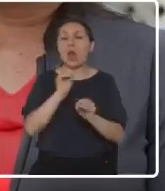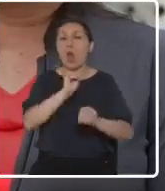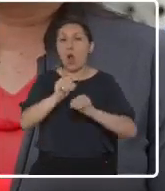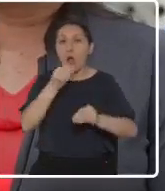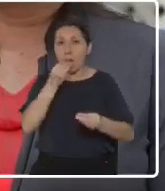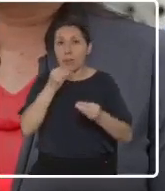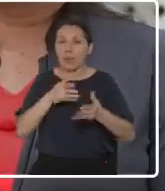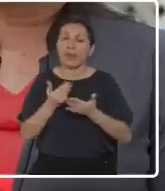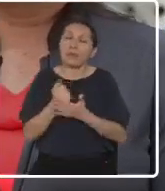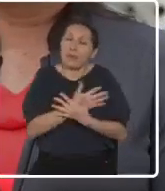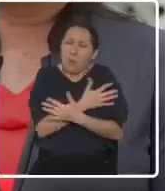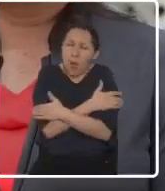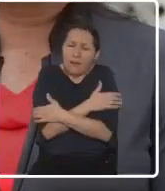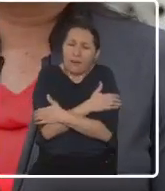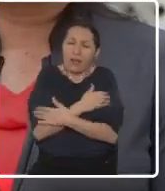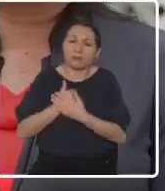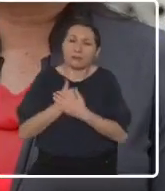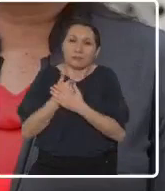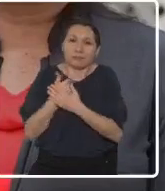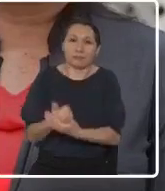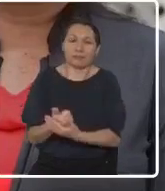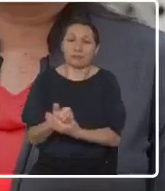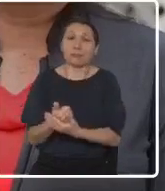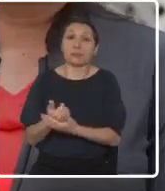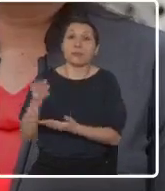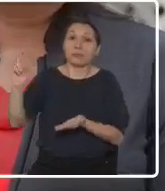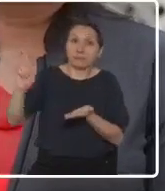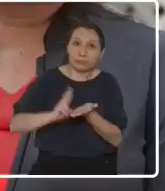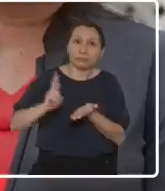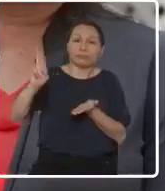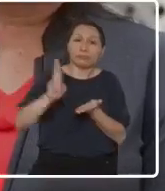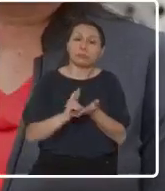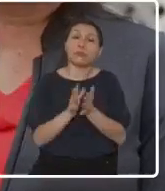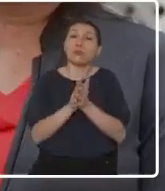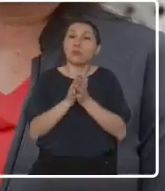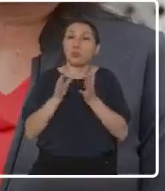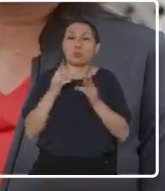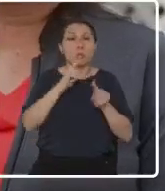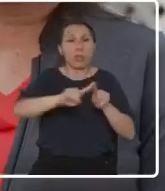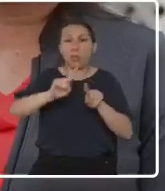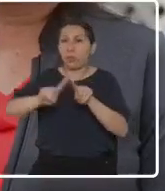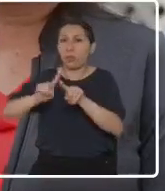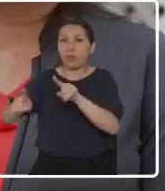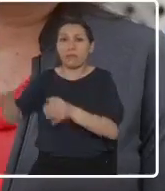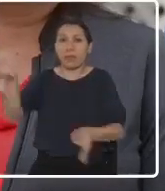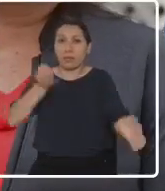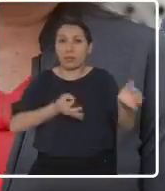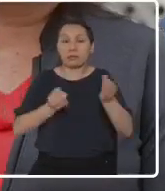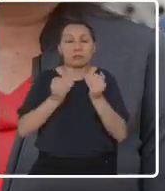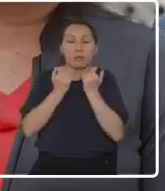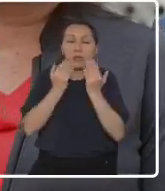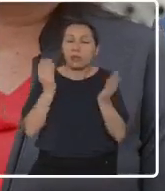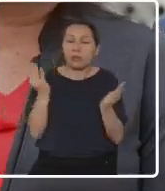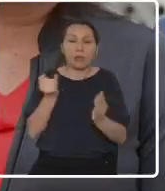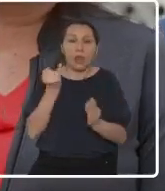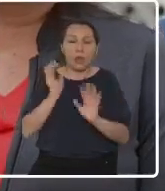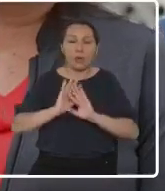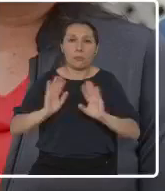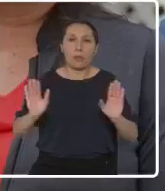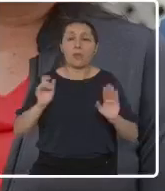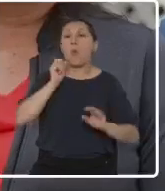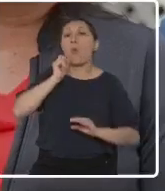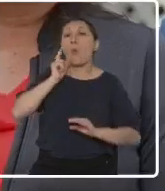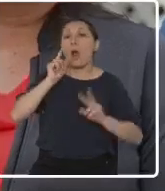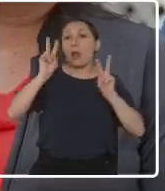abrazo solidario. Mensajes como estos nos están llegando muchos de diferentes sectores, independiente del